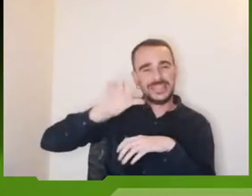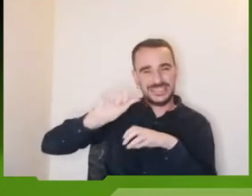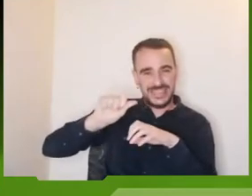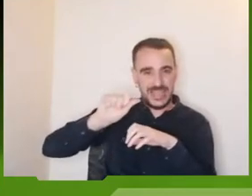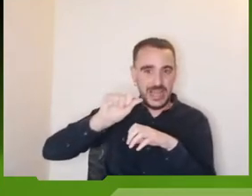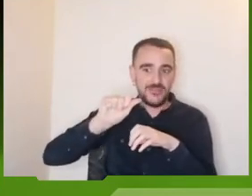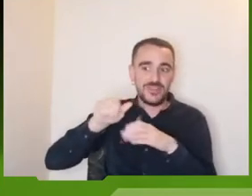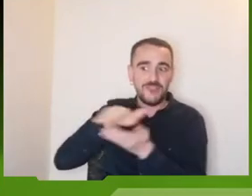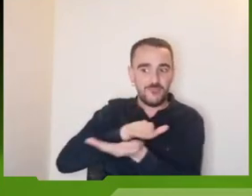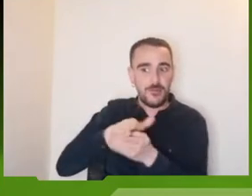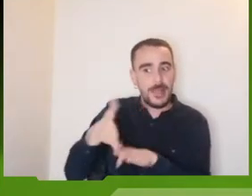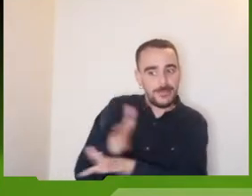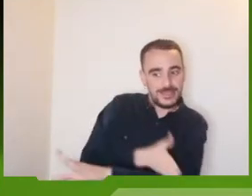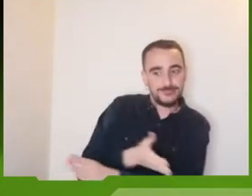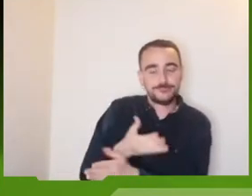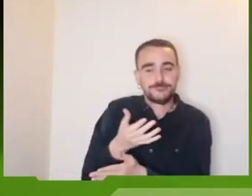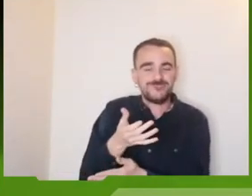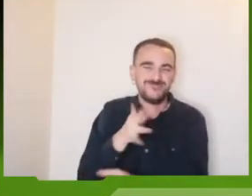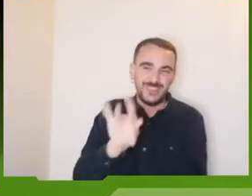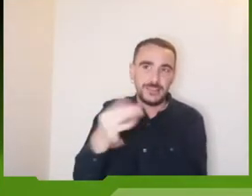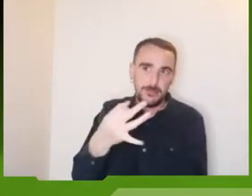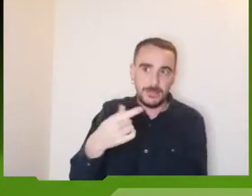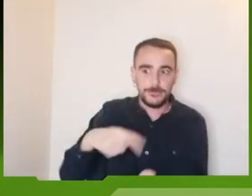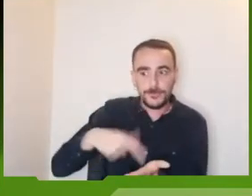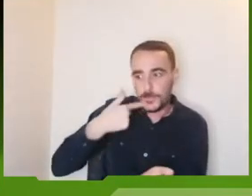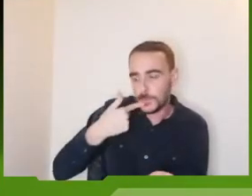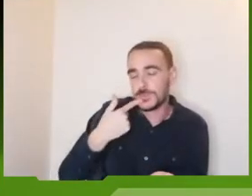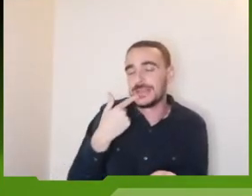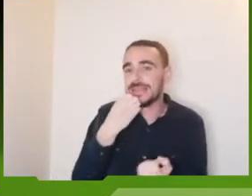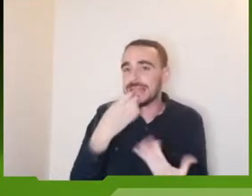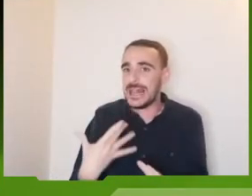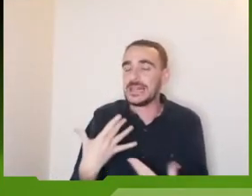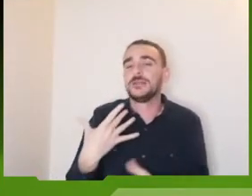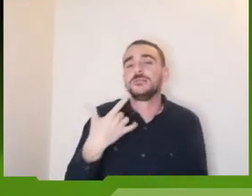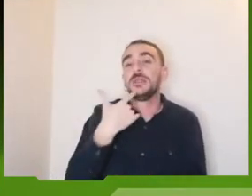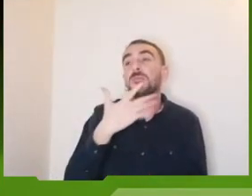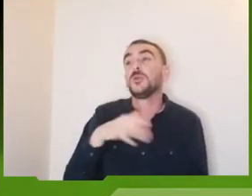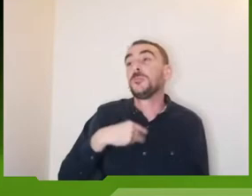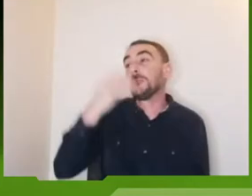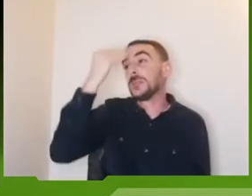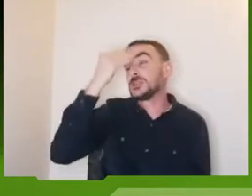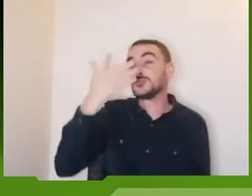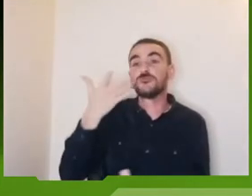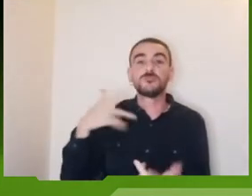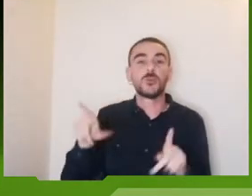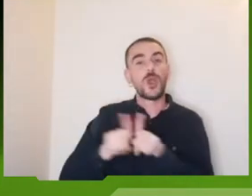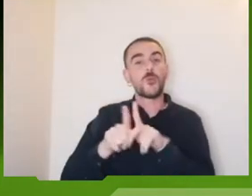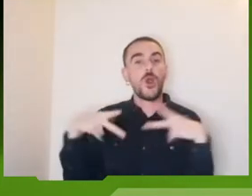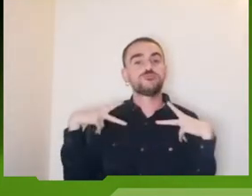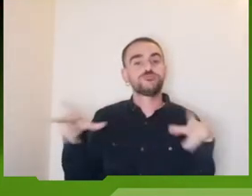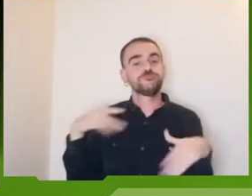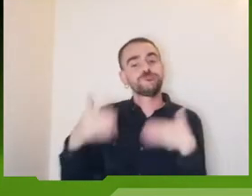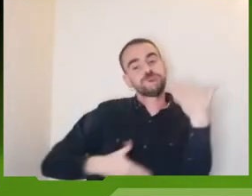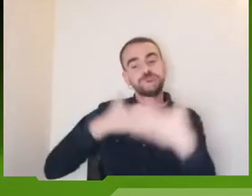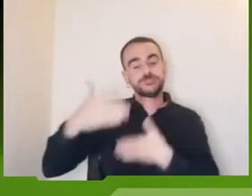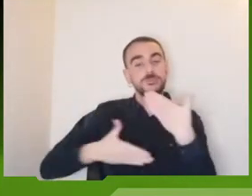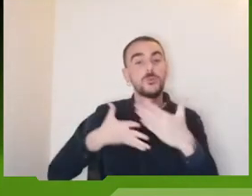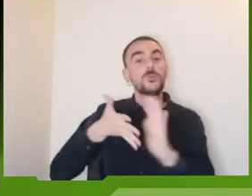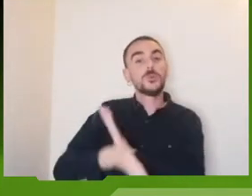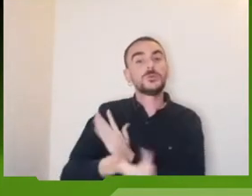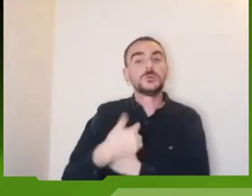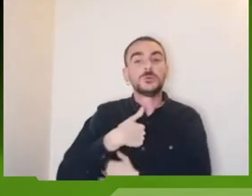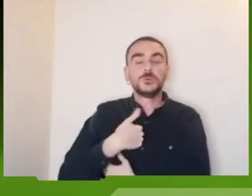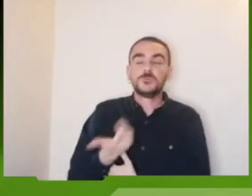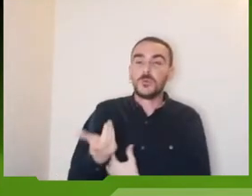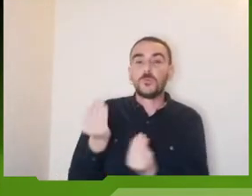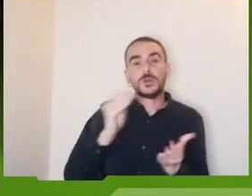es una receta que he hecho miles de veces. Ah, vale, claro. Digo yo, o sea, esto es de forma inconsciente